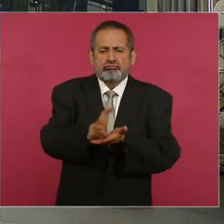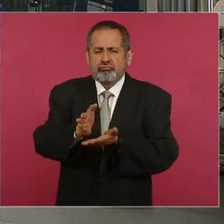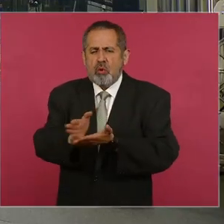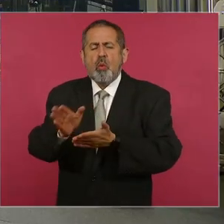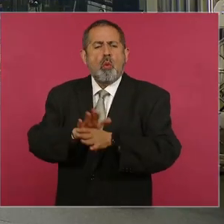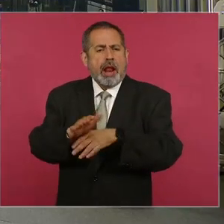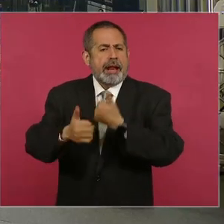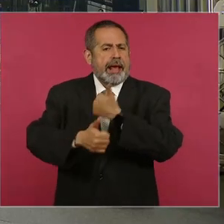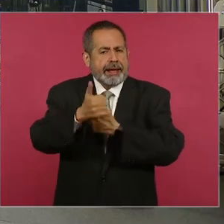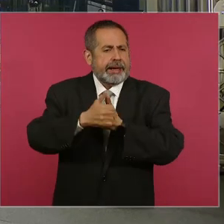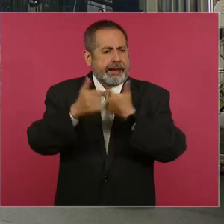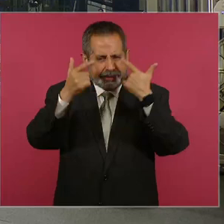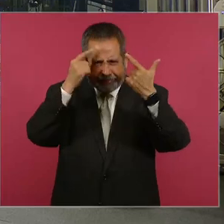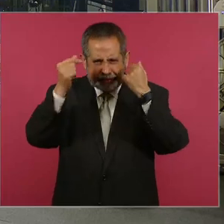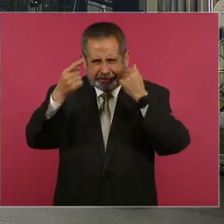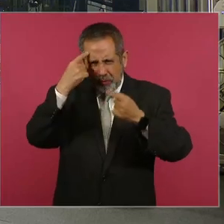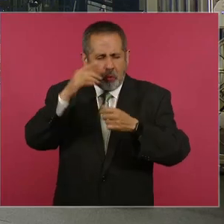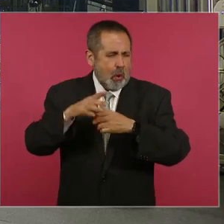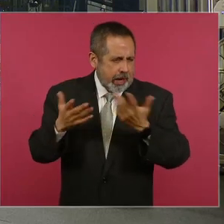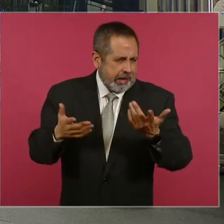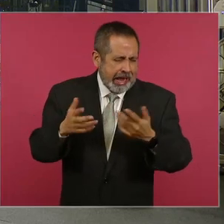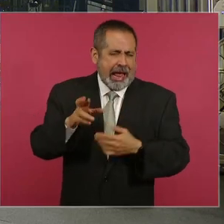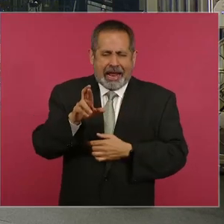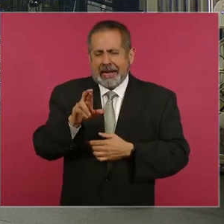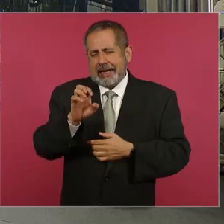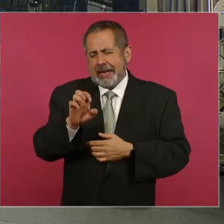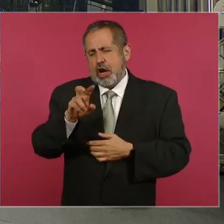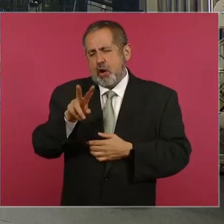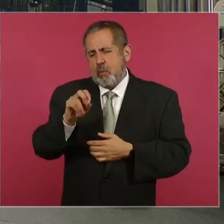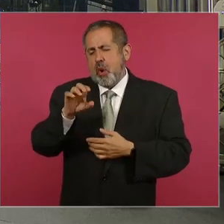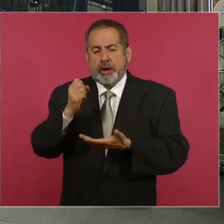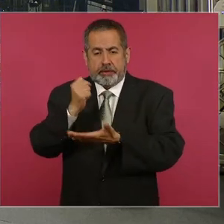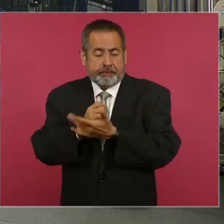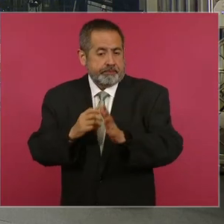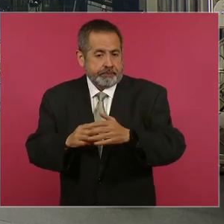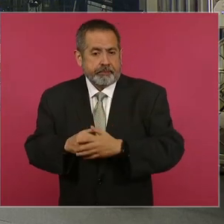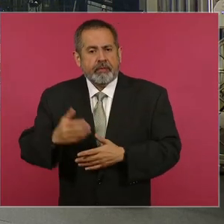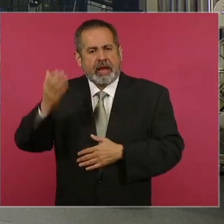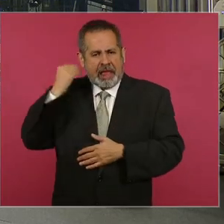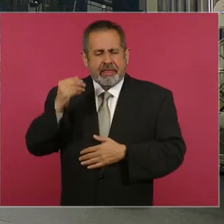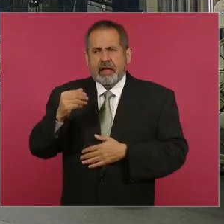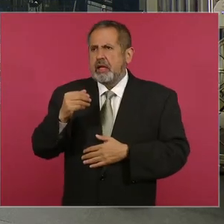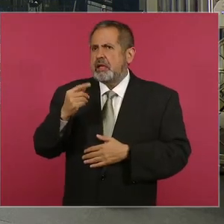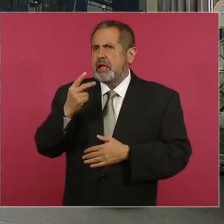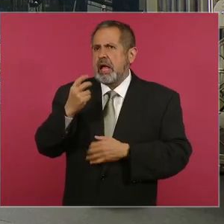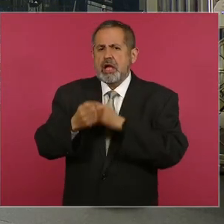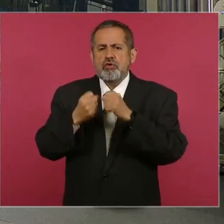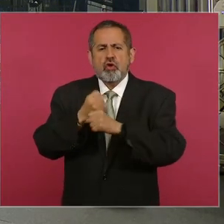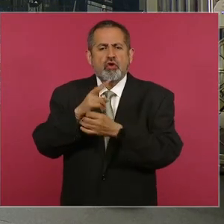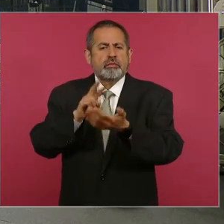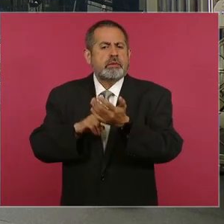sus clases, ¿no? Pero se cambió la ley en el 2021, ya se lo había denunciado hace ya